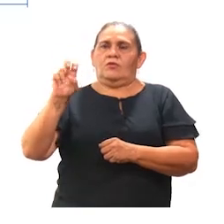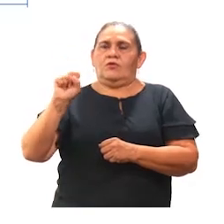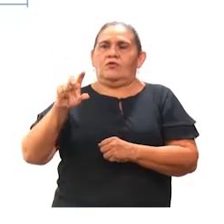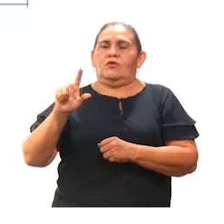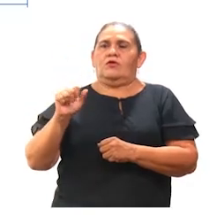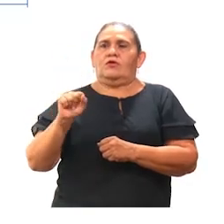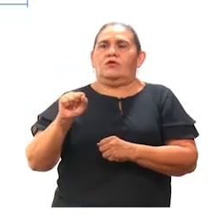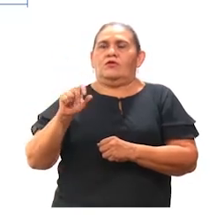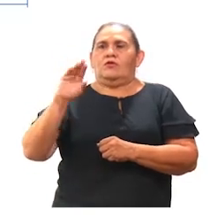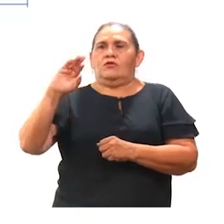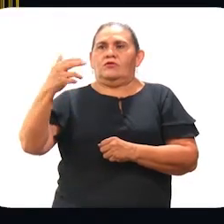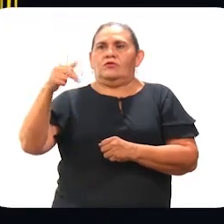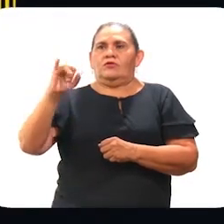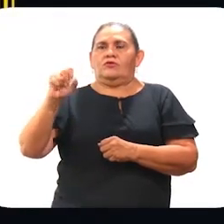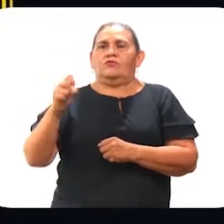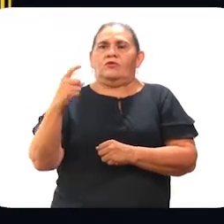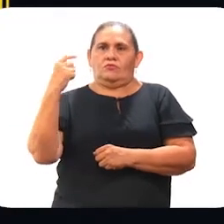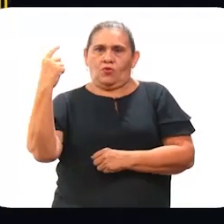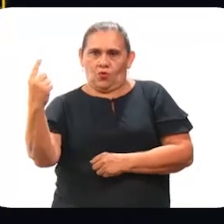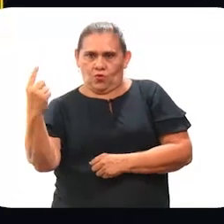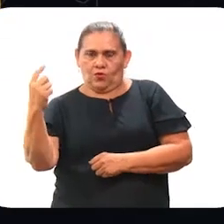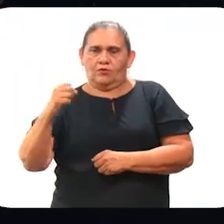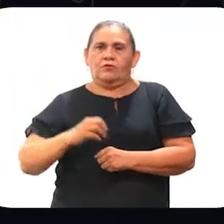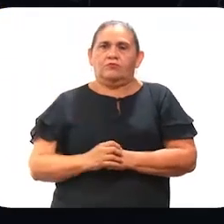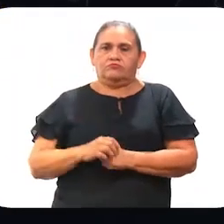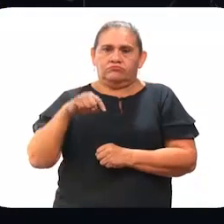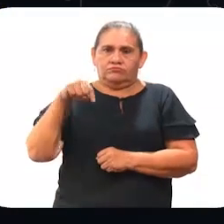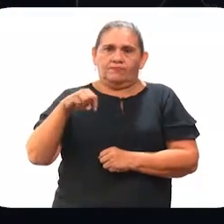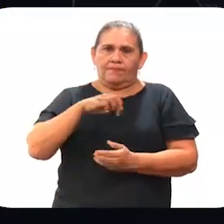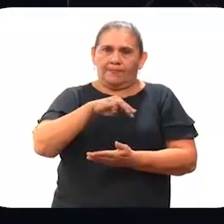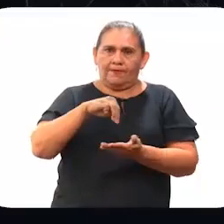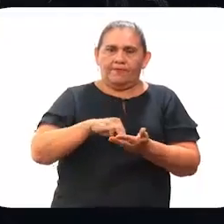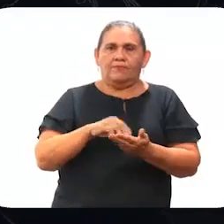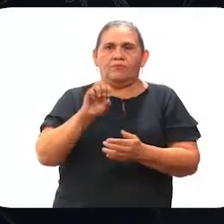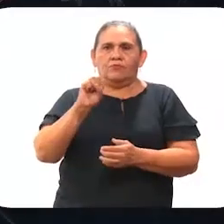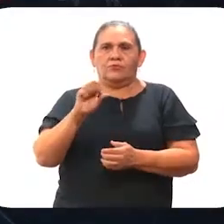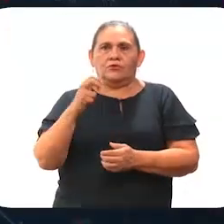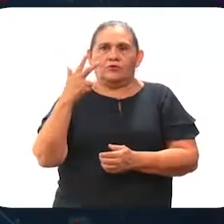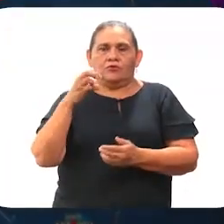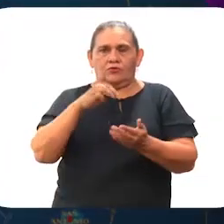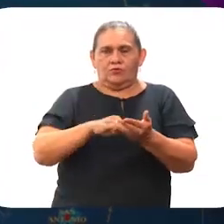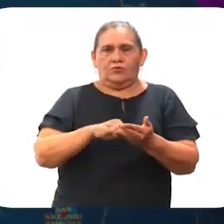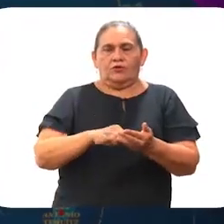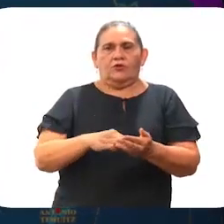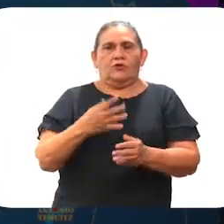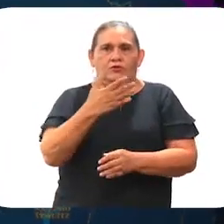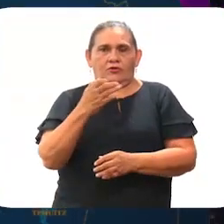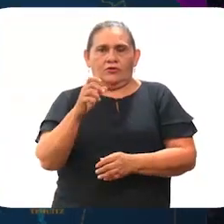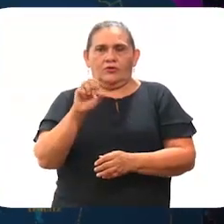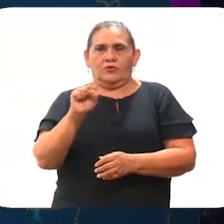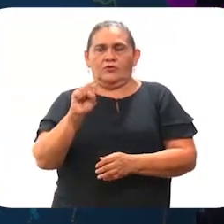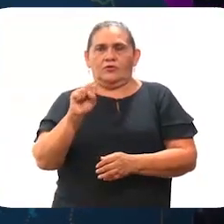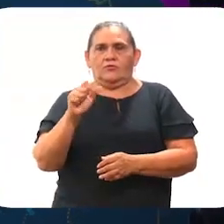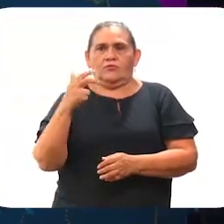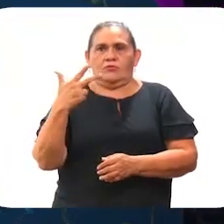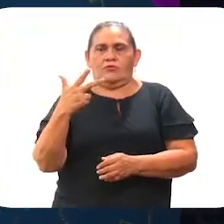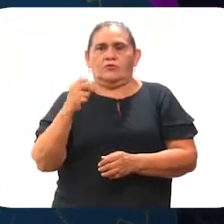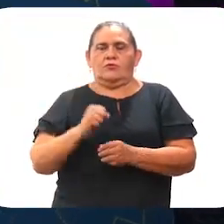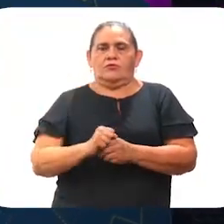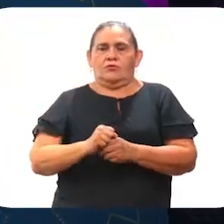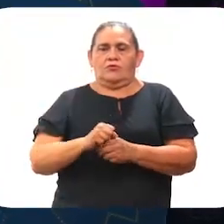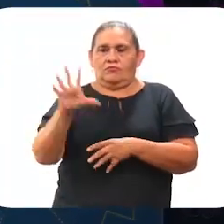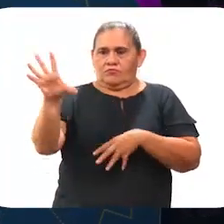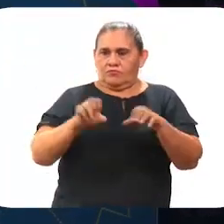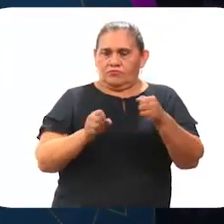Ferrocarrileros y Chichí Suárez 1. Específicamente en Mérida se han diagnosticado 68.550 personas contagiadas de